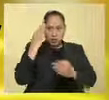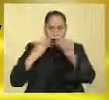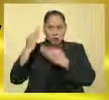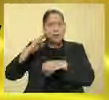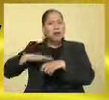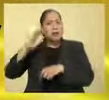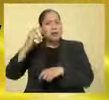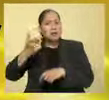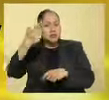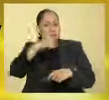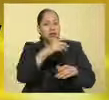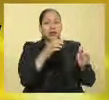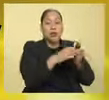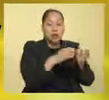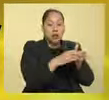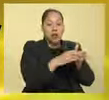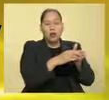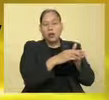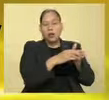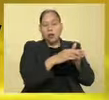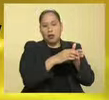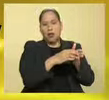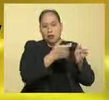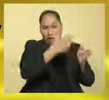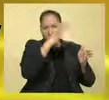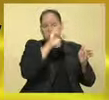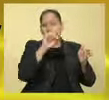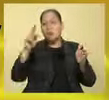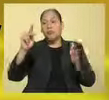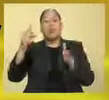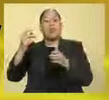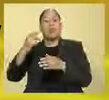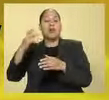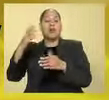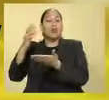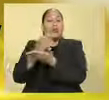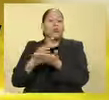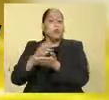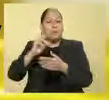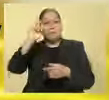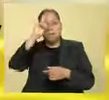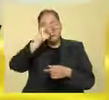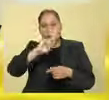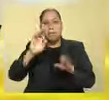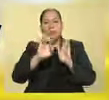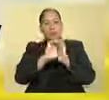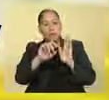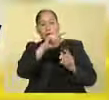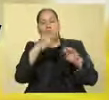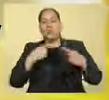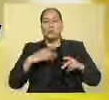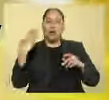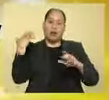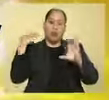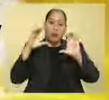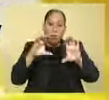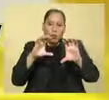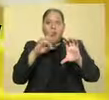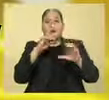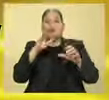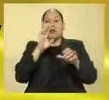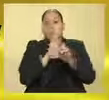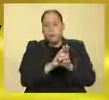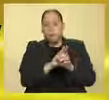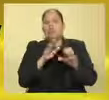Porque el tratamiento en las instituciones gubernamentales de salud, pues obviamente es muy caro para las personas que llegan con enfisema, con cáncer, con todo, a causa